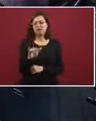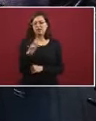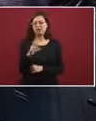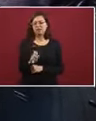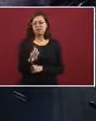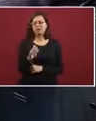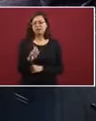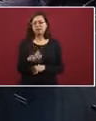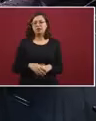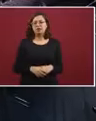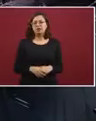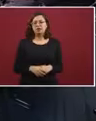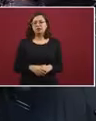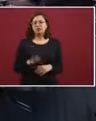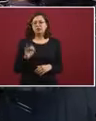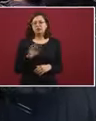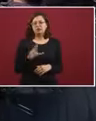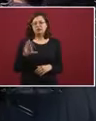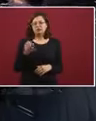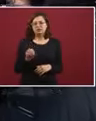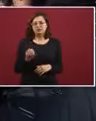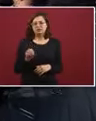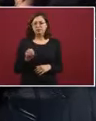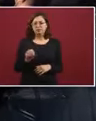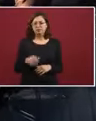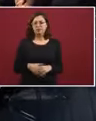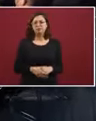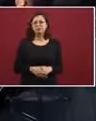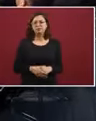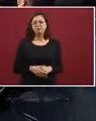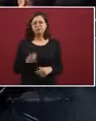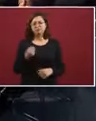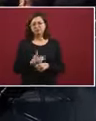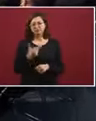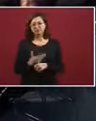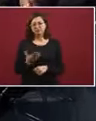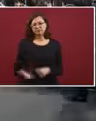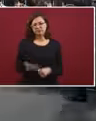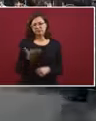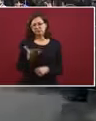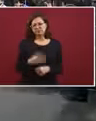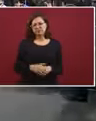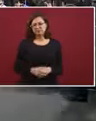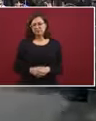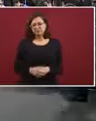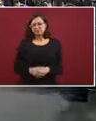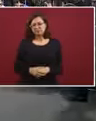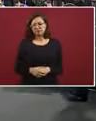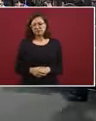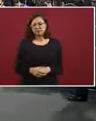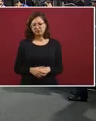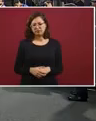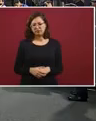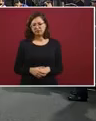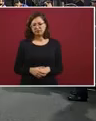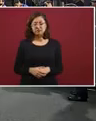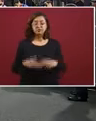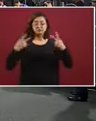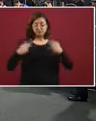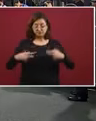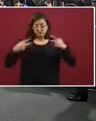Libre. .mx. Señor canciller, hay un incremento sustancial de las solicitudes de inmigración de mexicanos a Estados